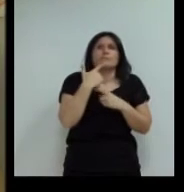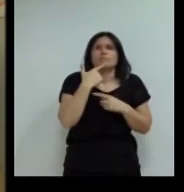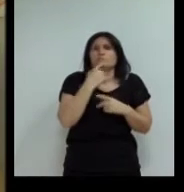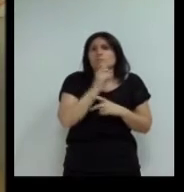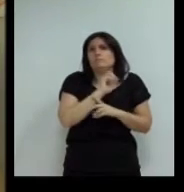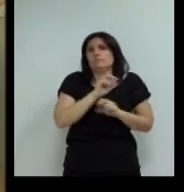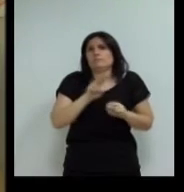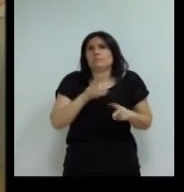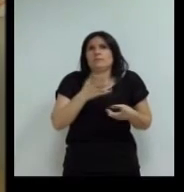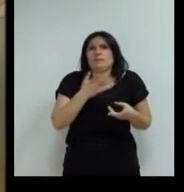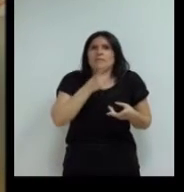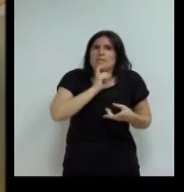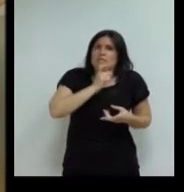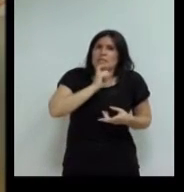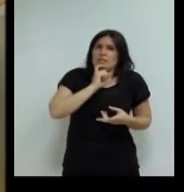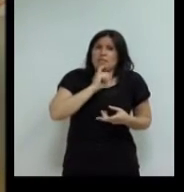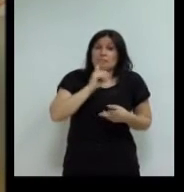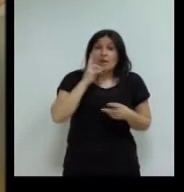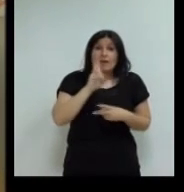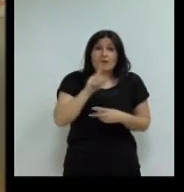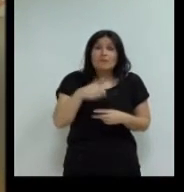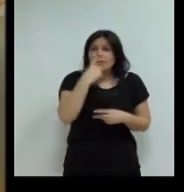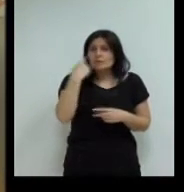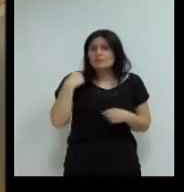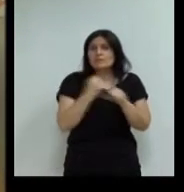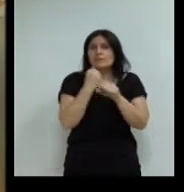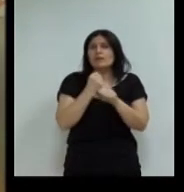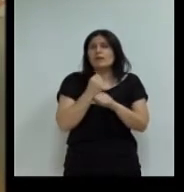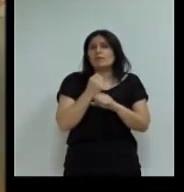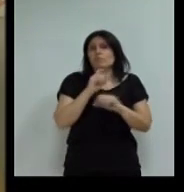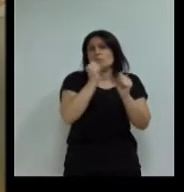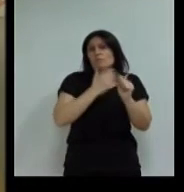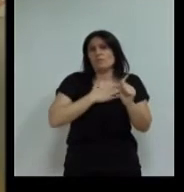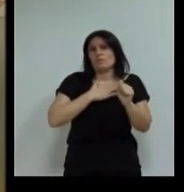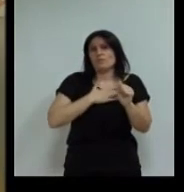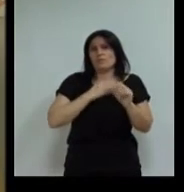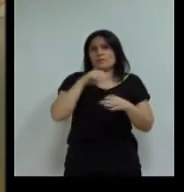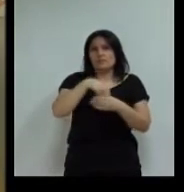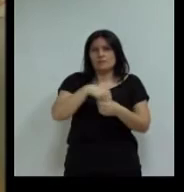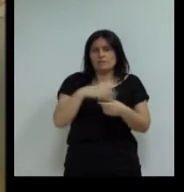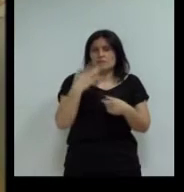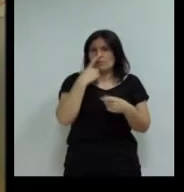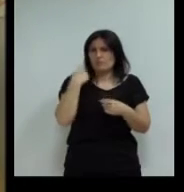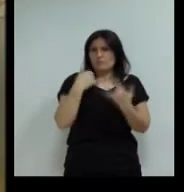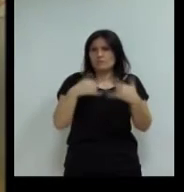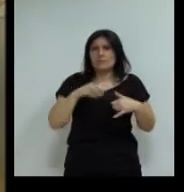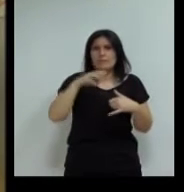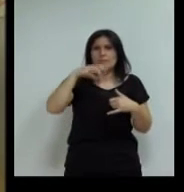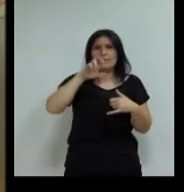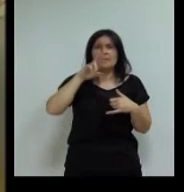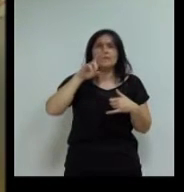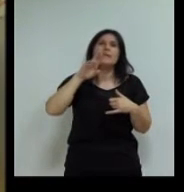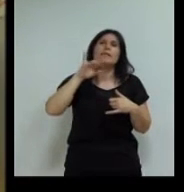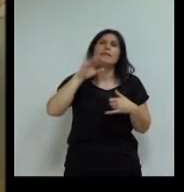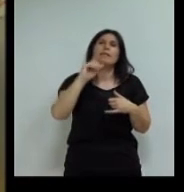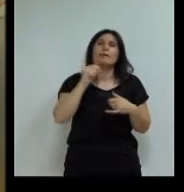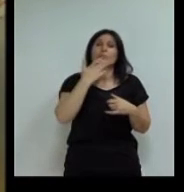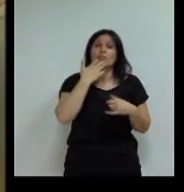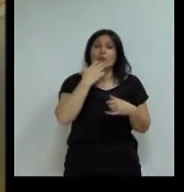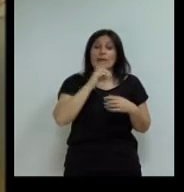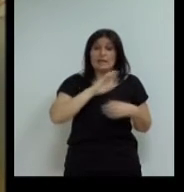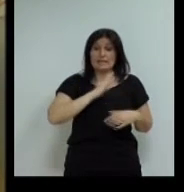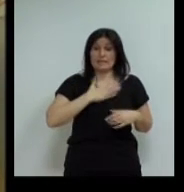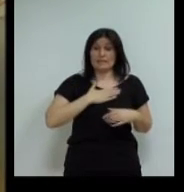que veáis que el año pasado como trabajábamos en Mérida, que es el caso más extremo. Entonces, digamos, al día siguiente por la